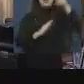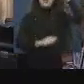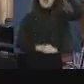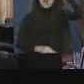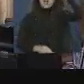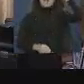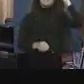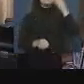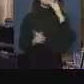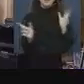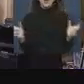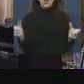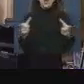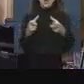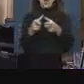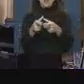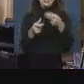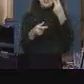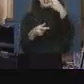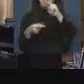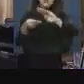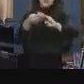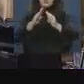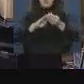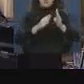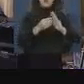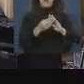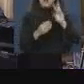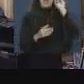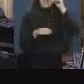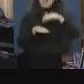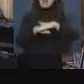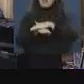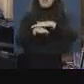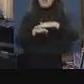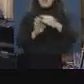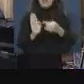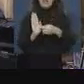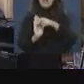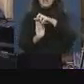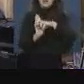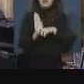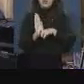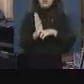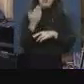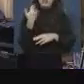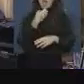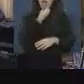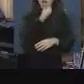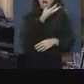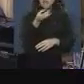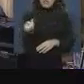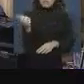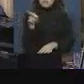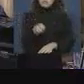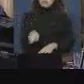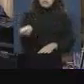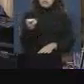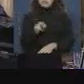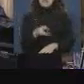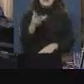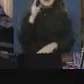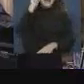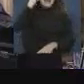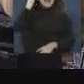consejos de sus pueblos la idea matriz de este proyecto como aquí se ha dicho con fuerza con insistencia es la